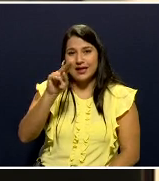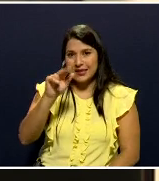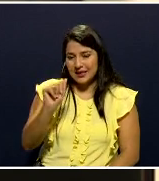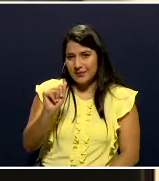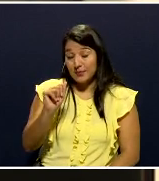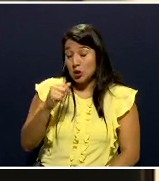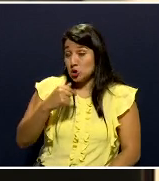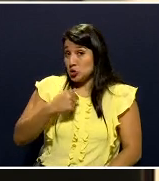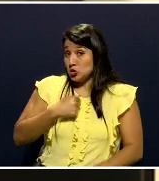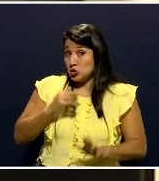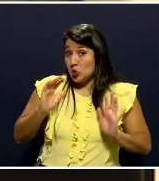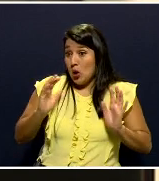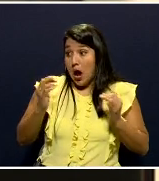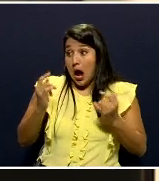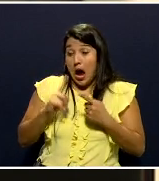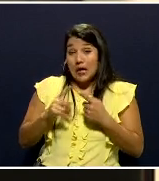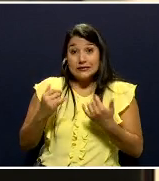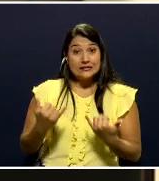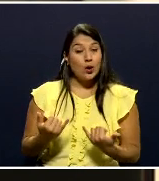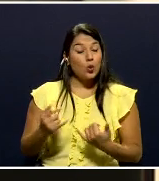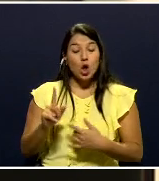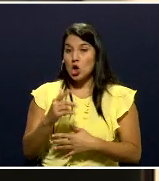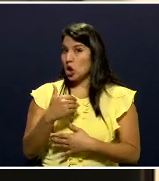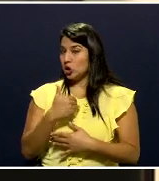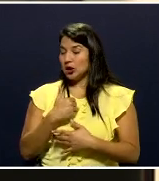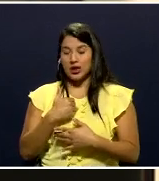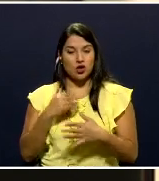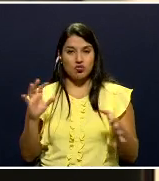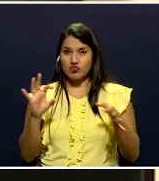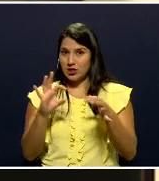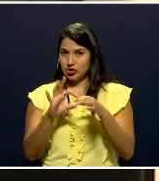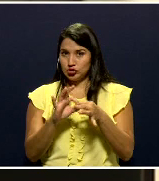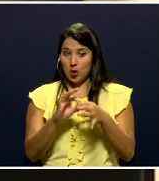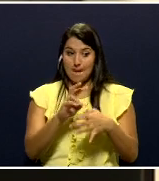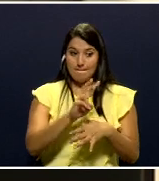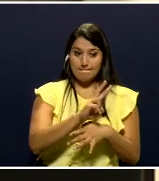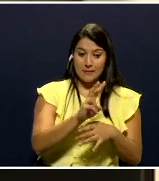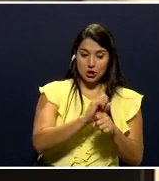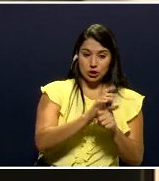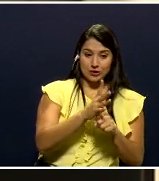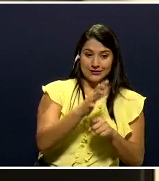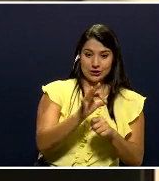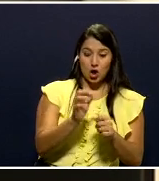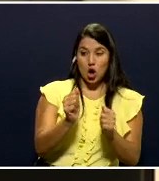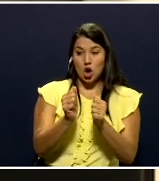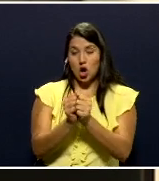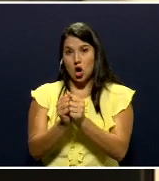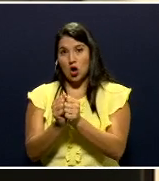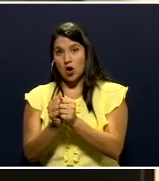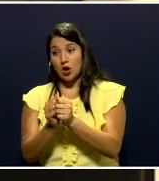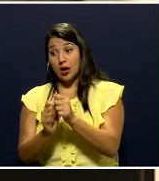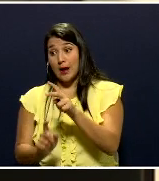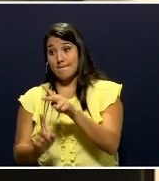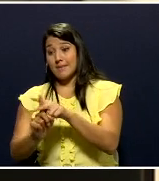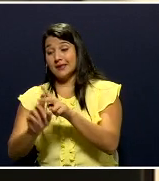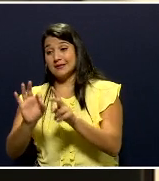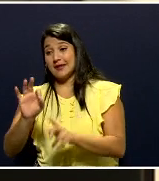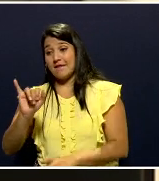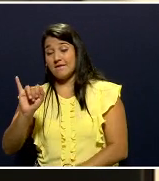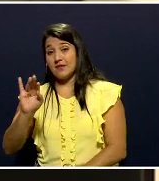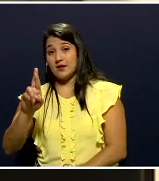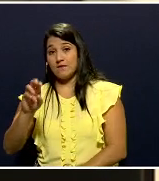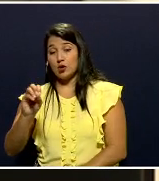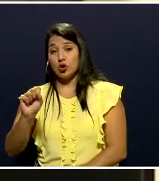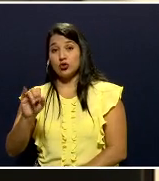Yo no encontraría en estos momentos una relación entre la infección del virus con la fibrosis quística. Posiblemente los pacientes,